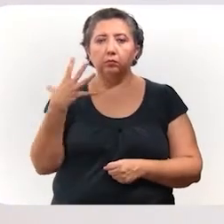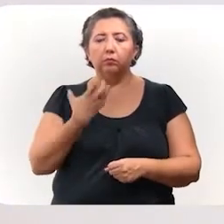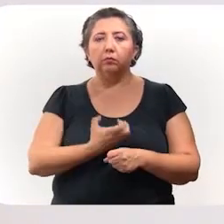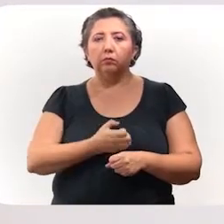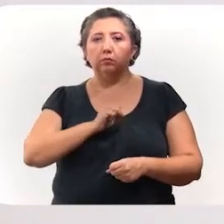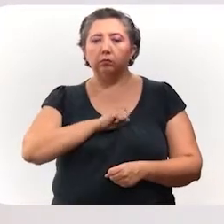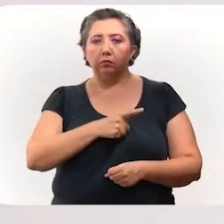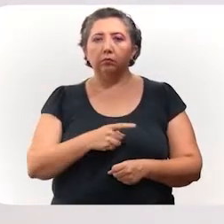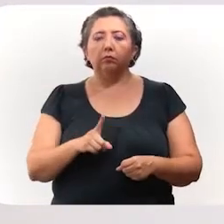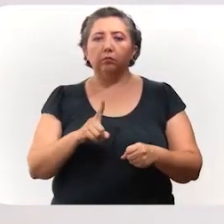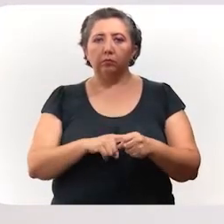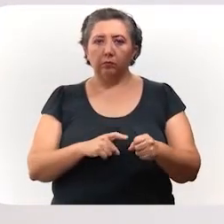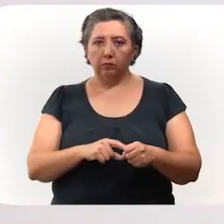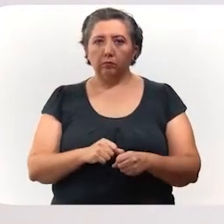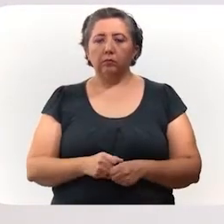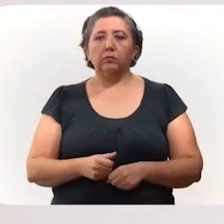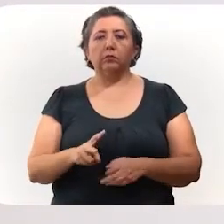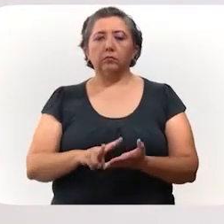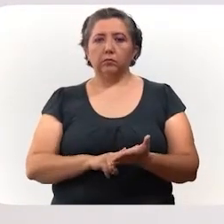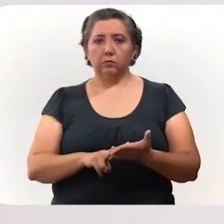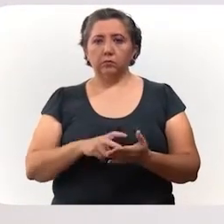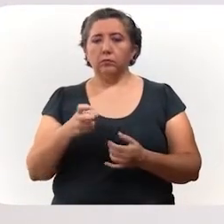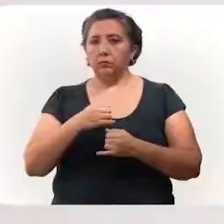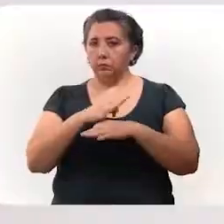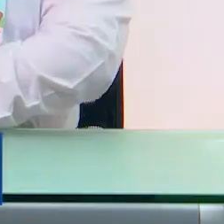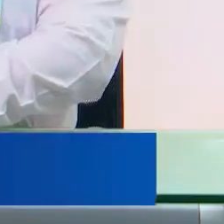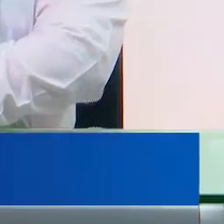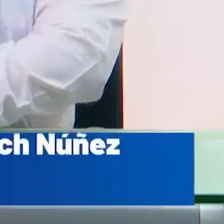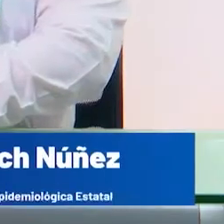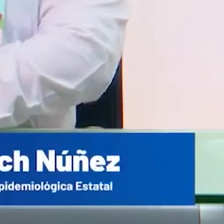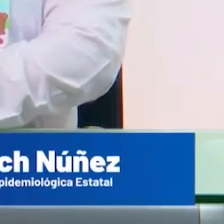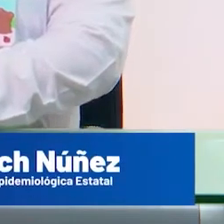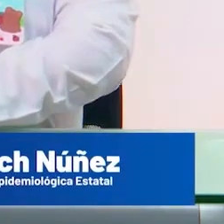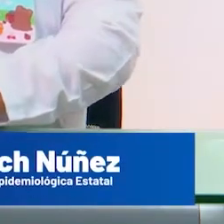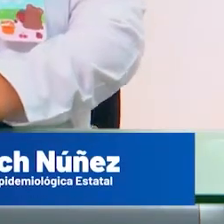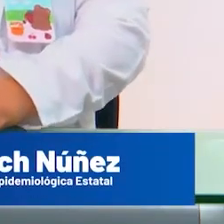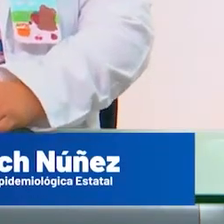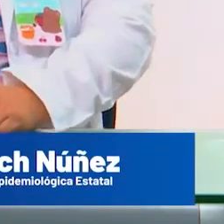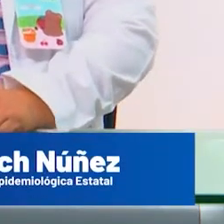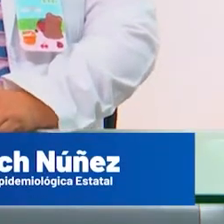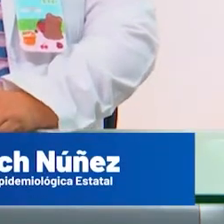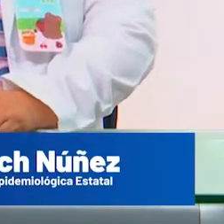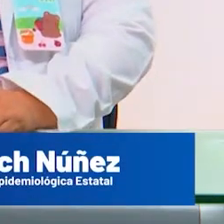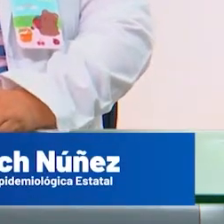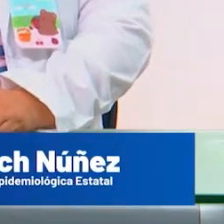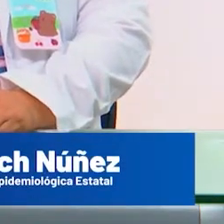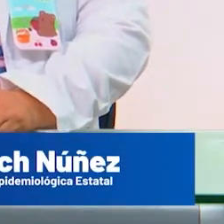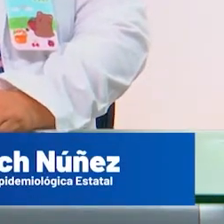del semáforo estatal de salud marcan color verde. Ese es todo el reporte, doctora. Gracias, doctora.